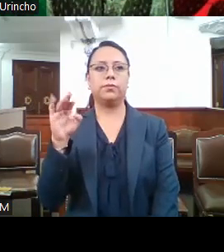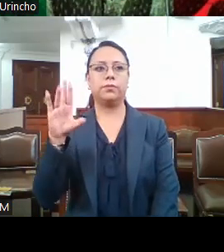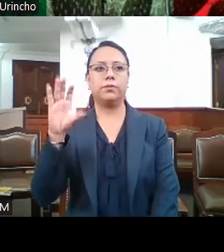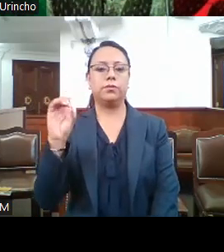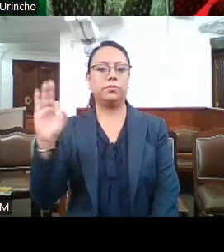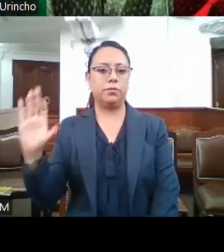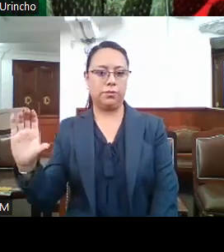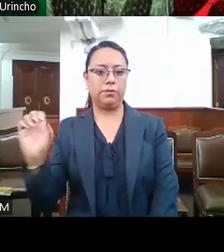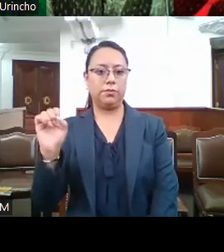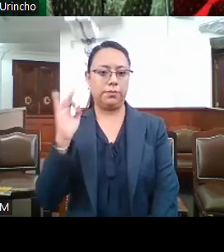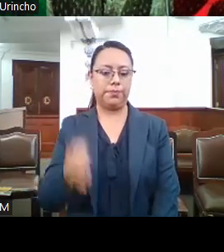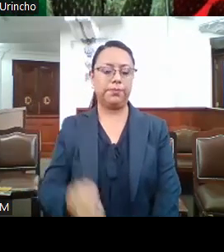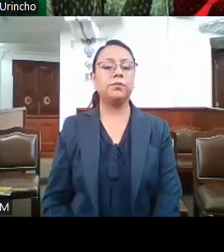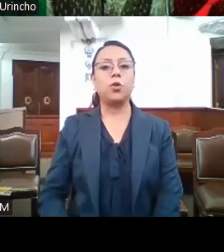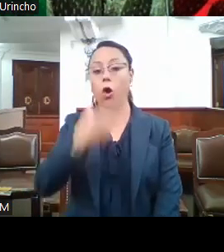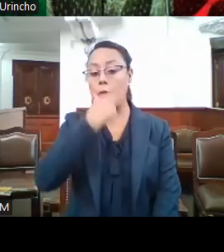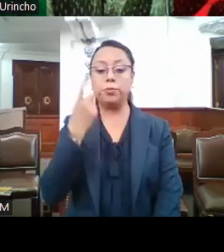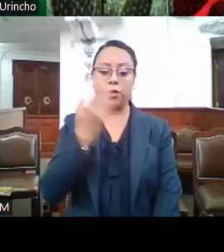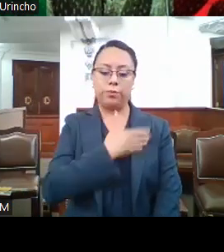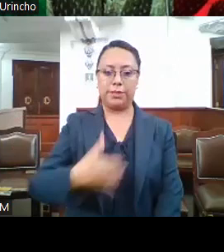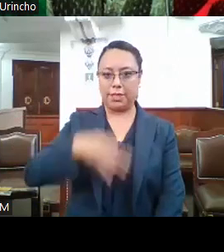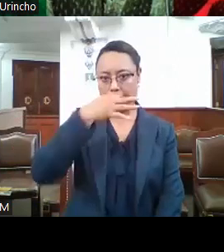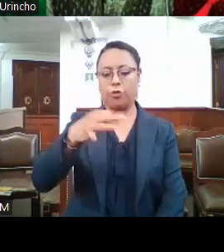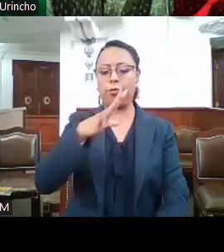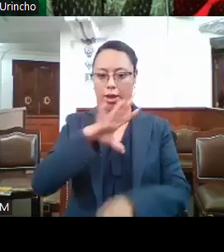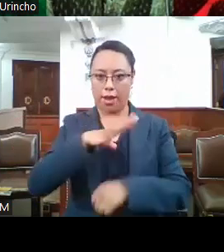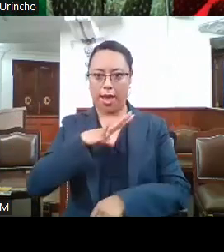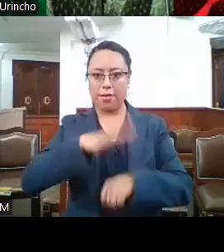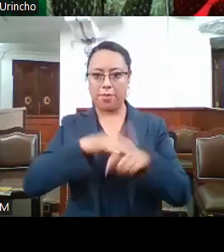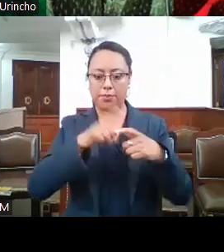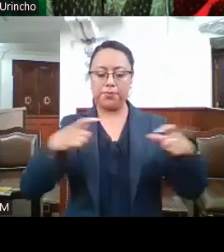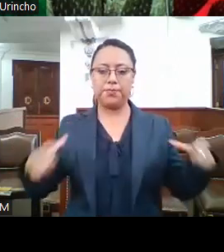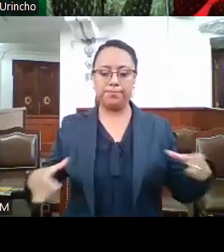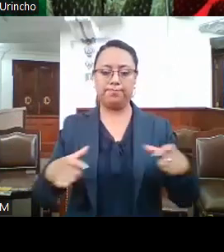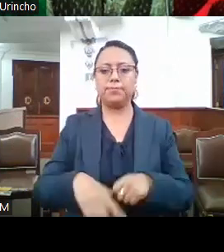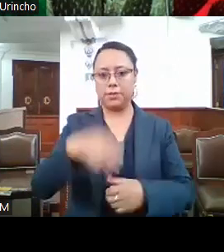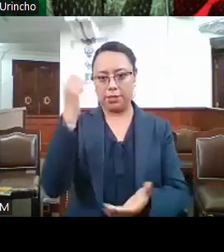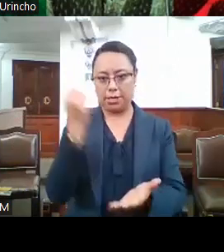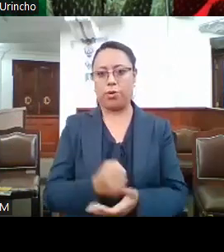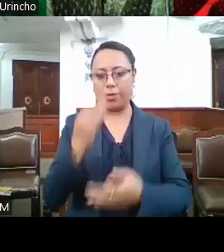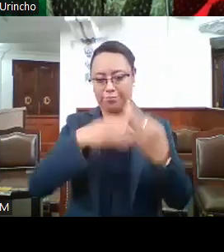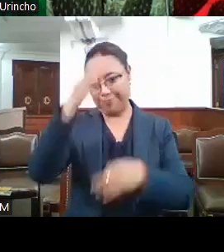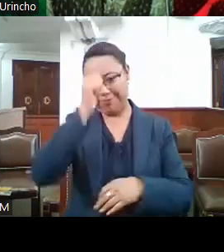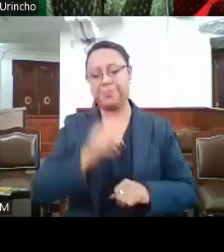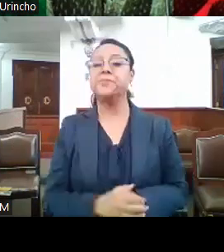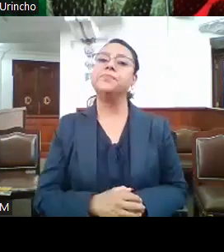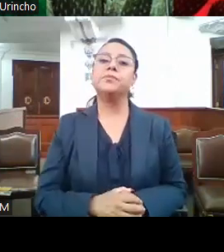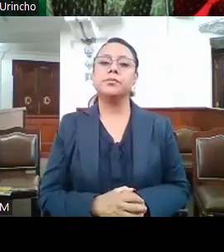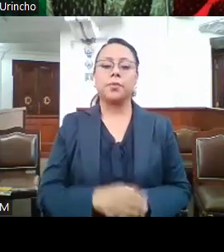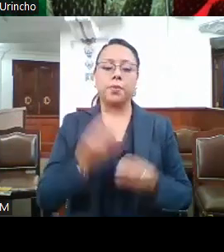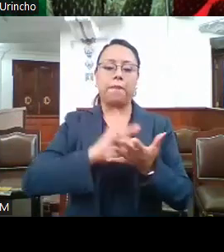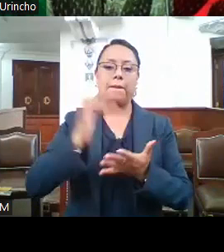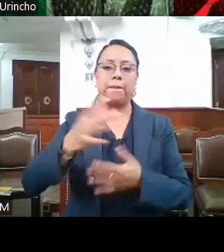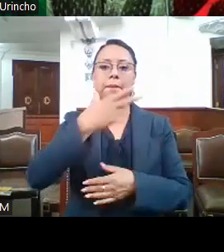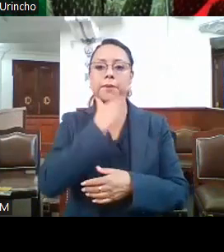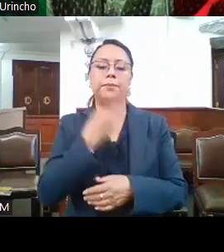Diputado presidente, le informo que existe una mayoría, por lo que se apruebe el orden del día por unanimidad. Muchas gracias, diputado secretario. En